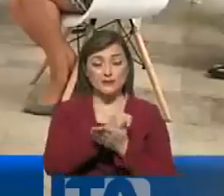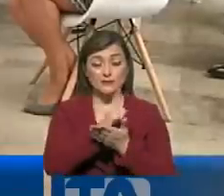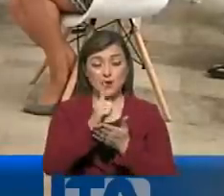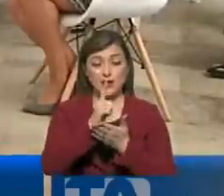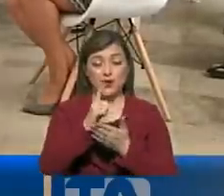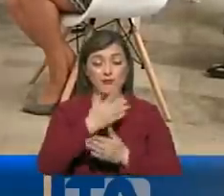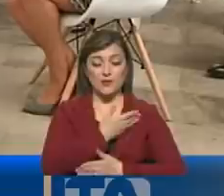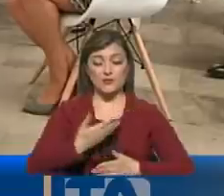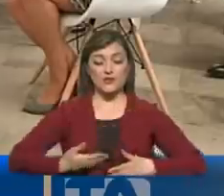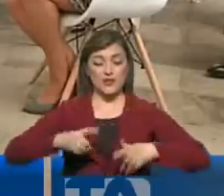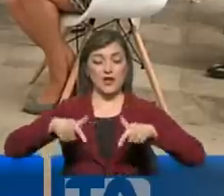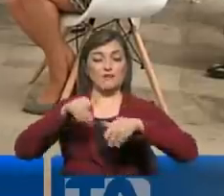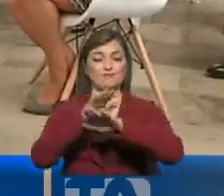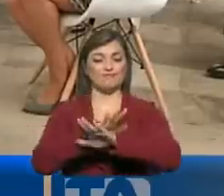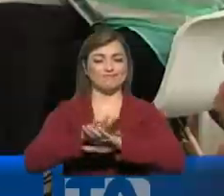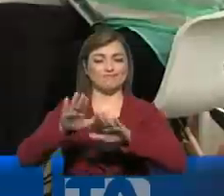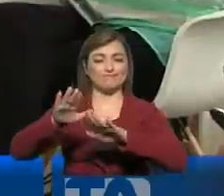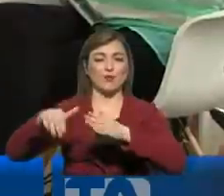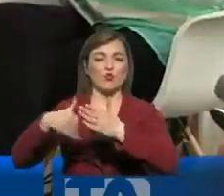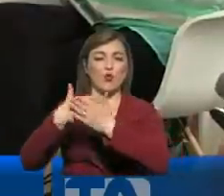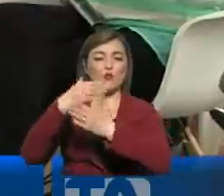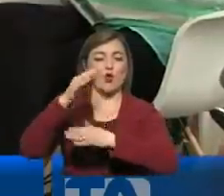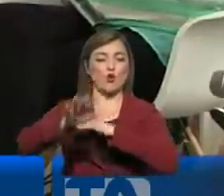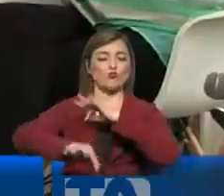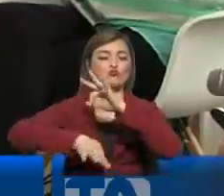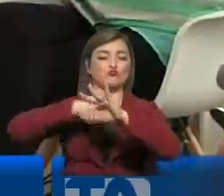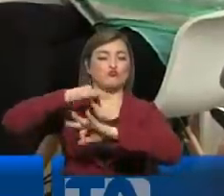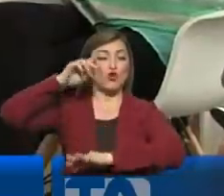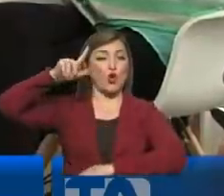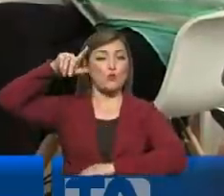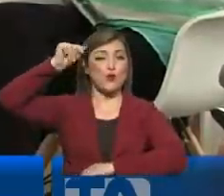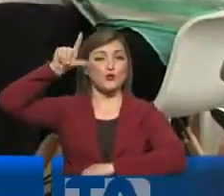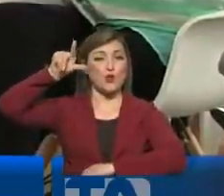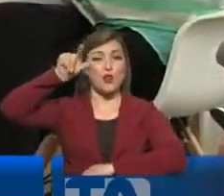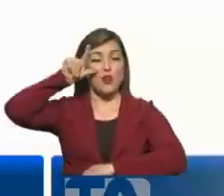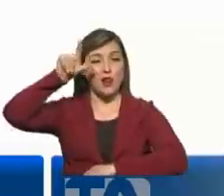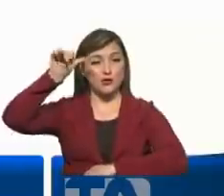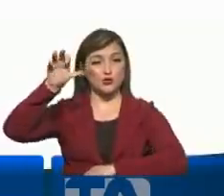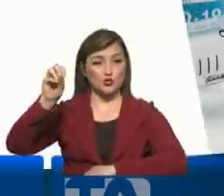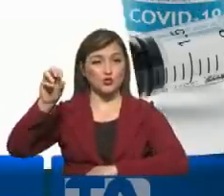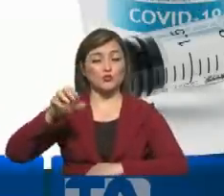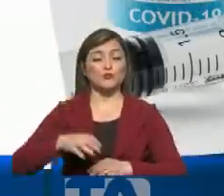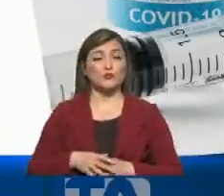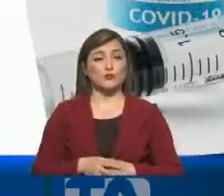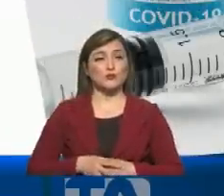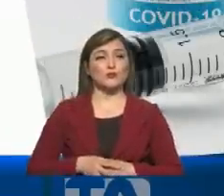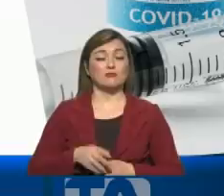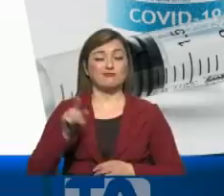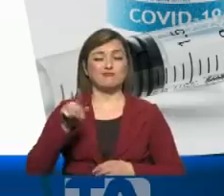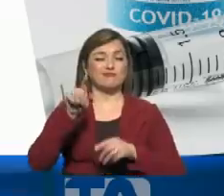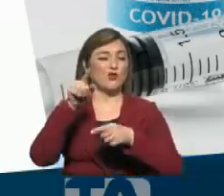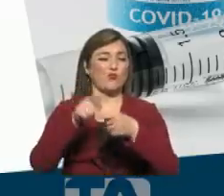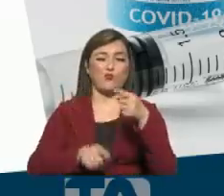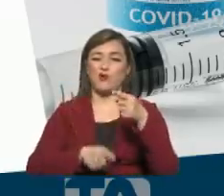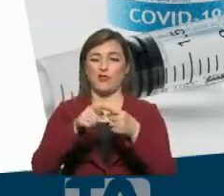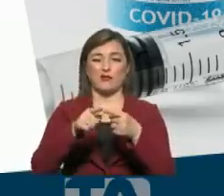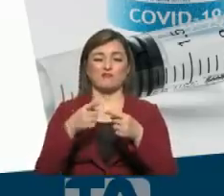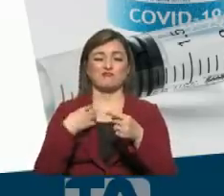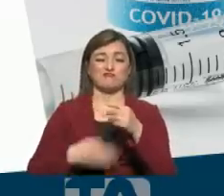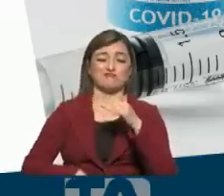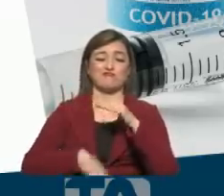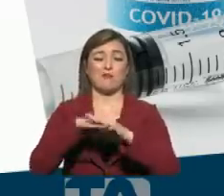el Ministerio de Salud reconoce que no se ha podido acelerar el proceso por la escasez de vacunas, pues 1,5 millones de dosis de